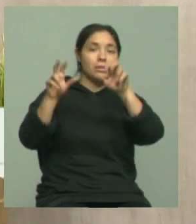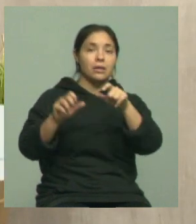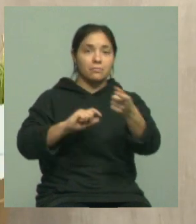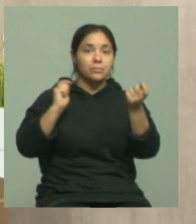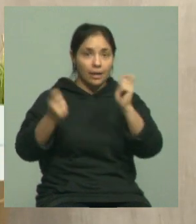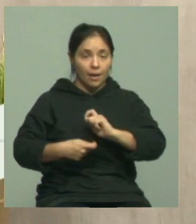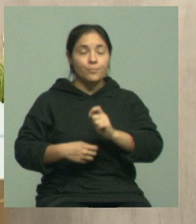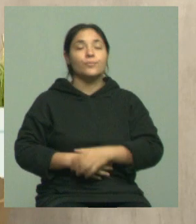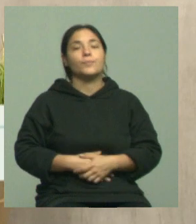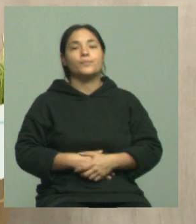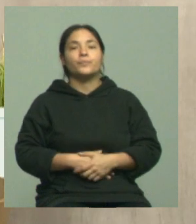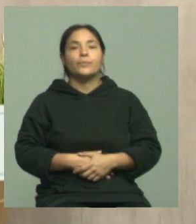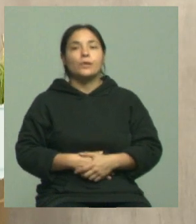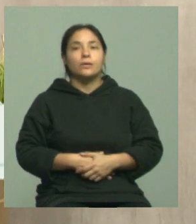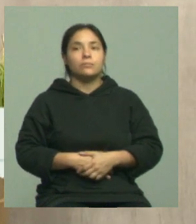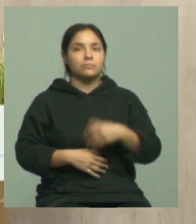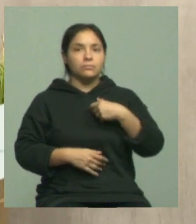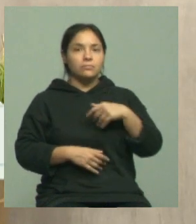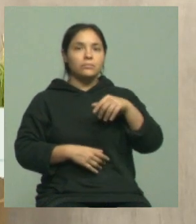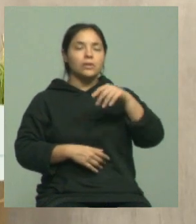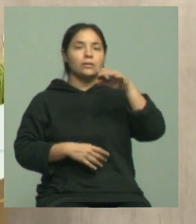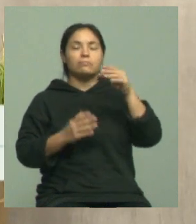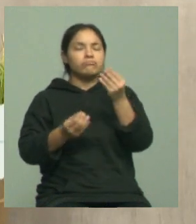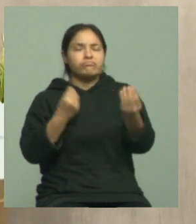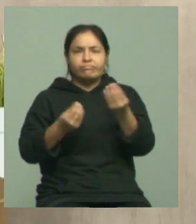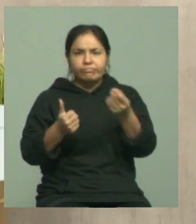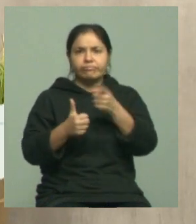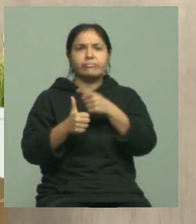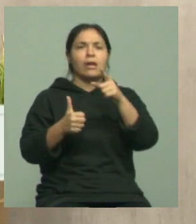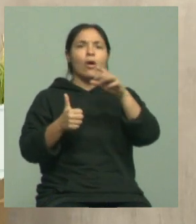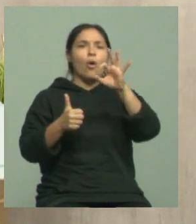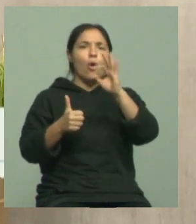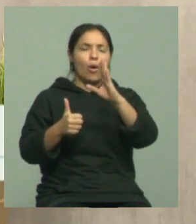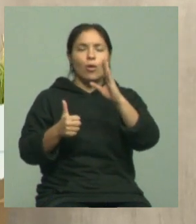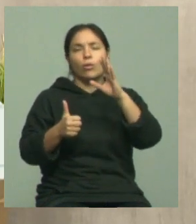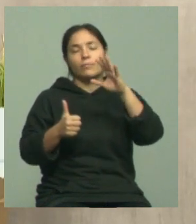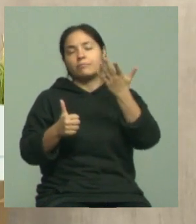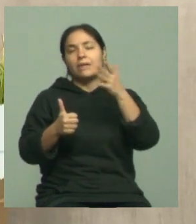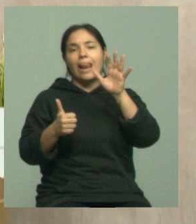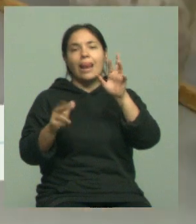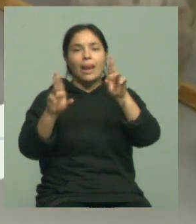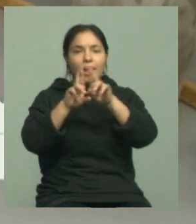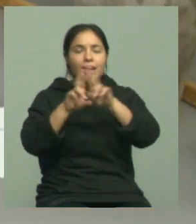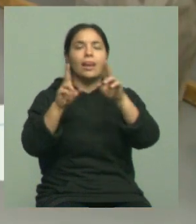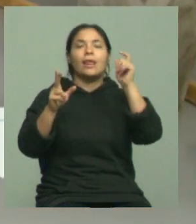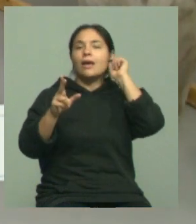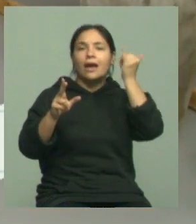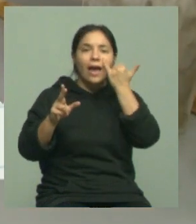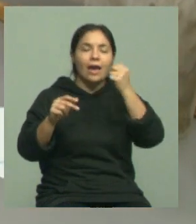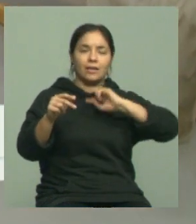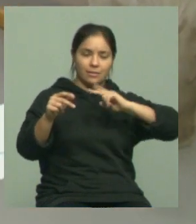de decirlo. ¿Qué es la homofobia, la lesbofobia, el lesbo-odio, el transodio? ¿Qué es? Es